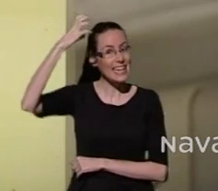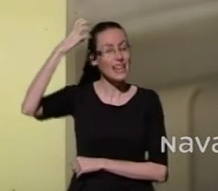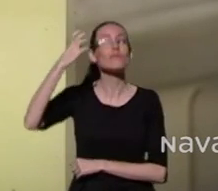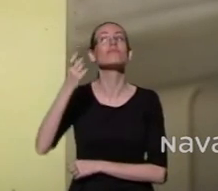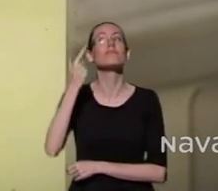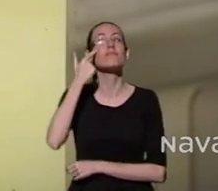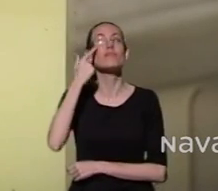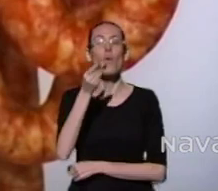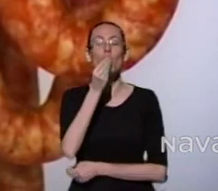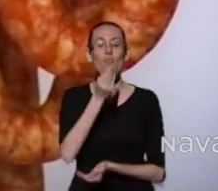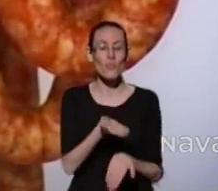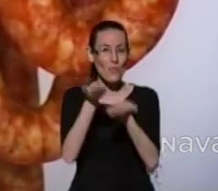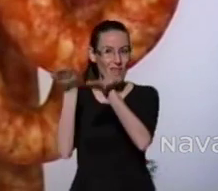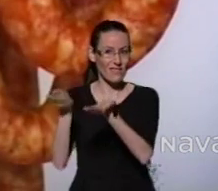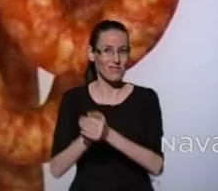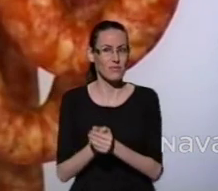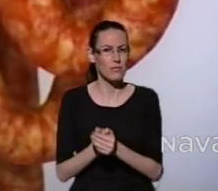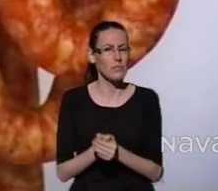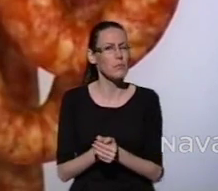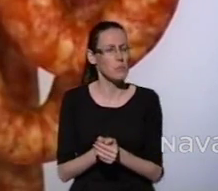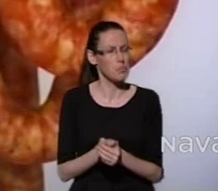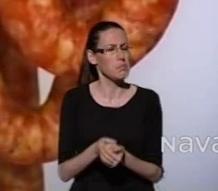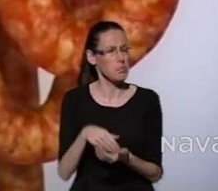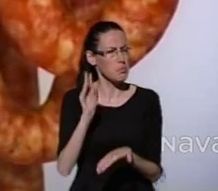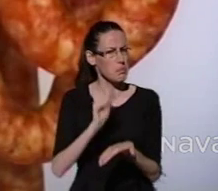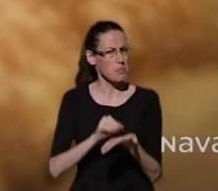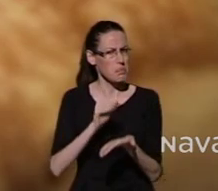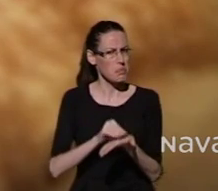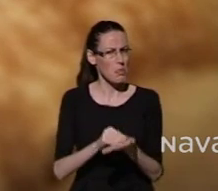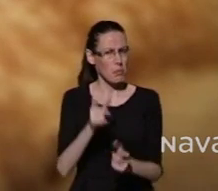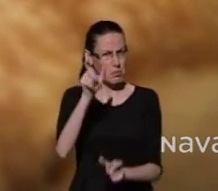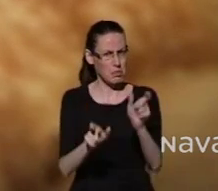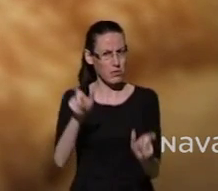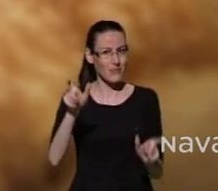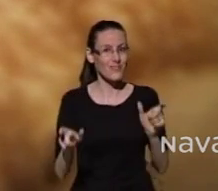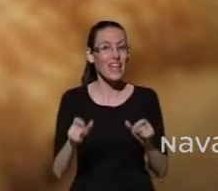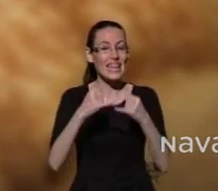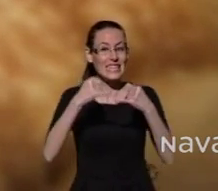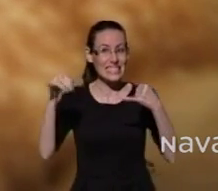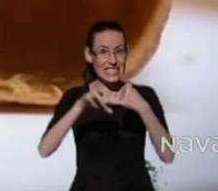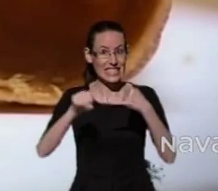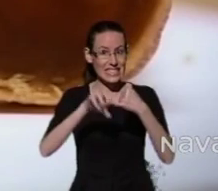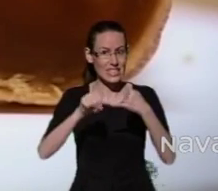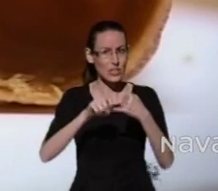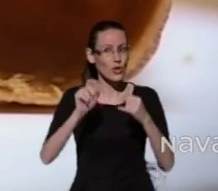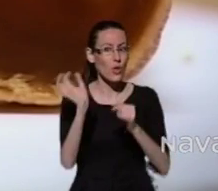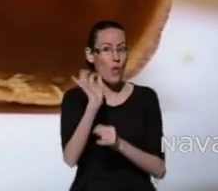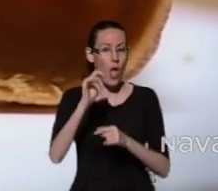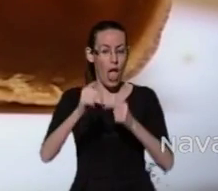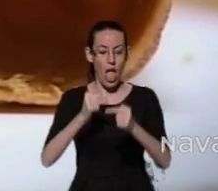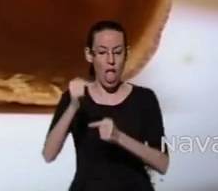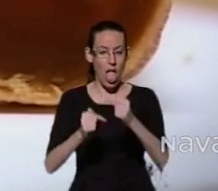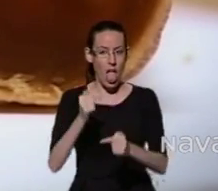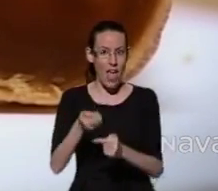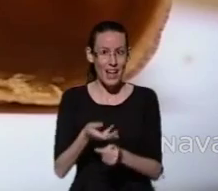Más de uno aprendió a hacer chistorra, a elaborar pan debajo de la tierra y a endulzarse con un canutillo de Sumilla.